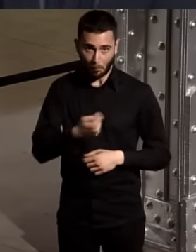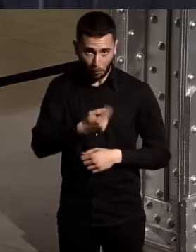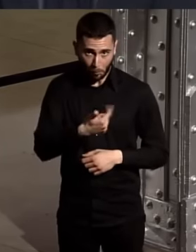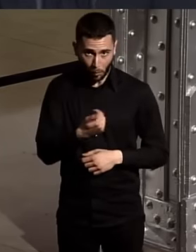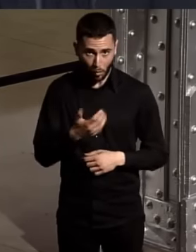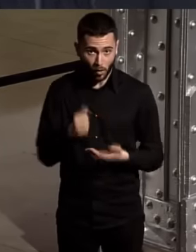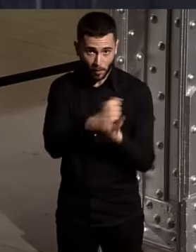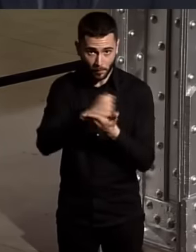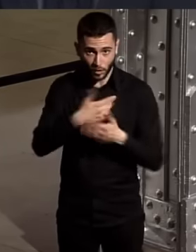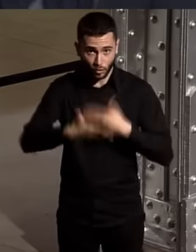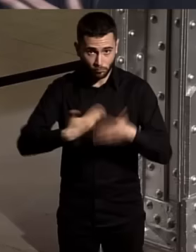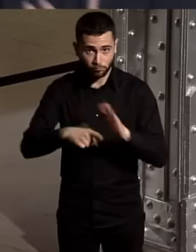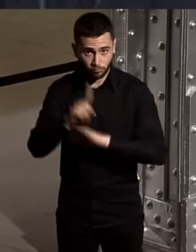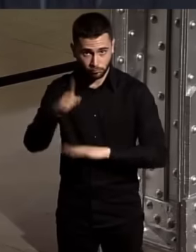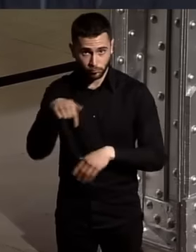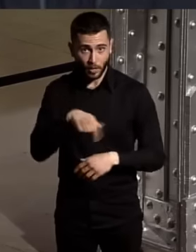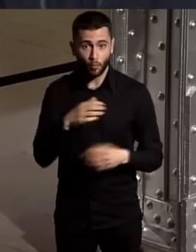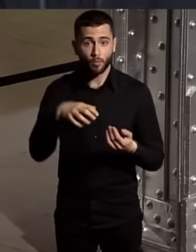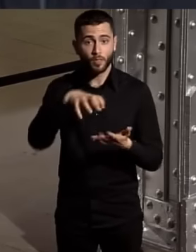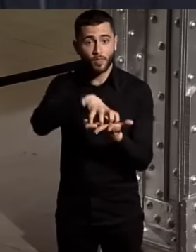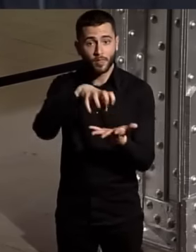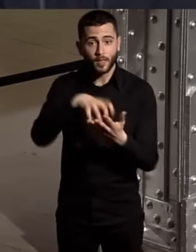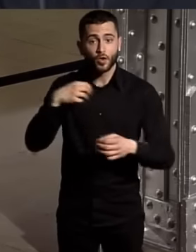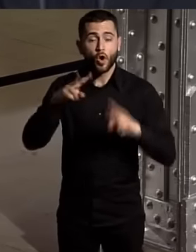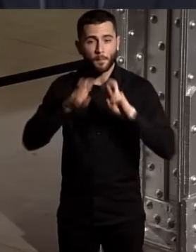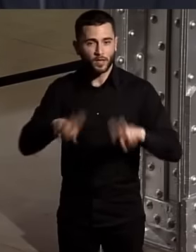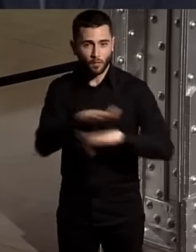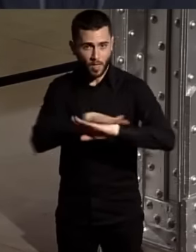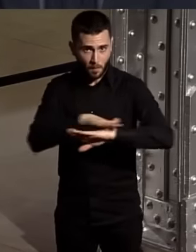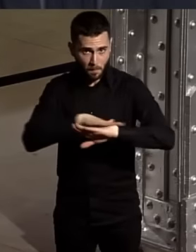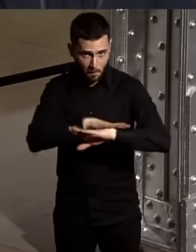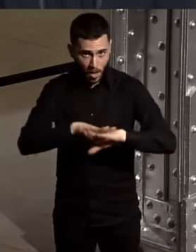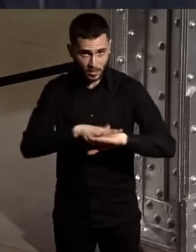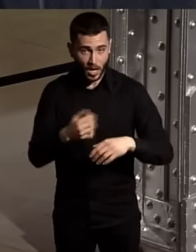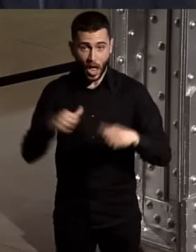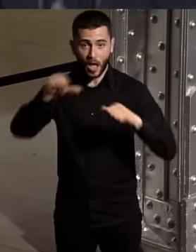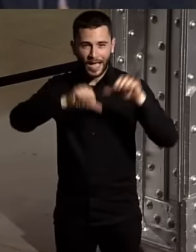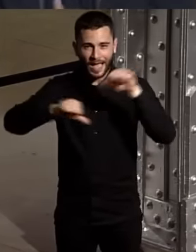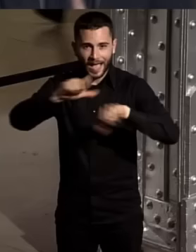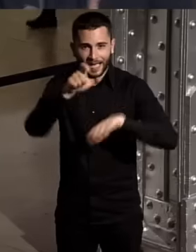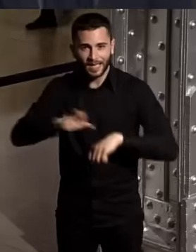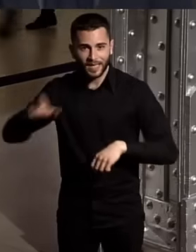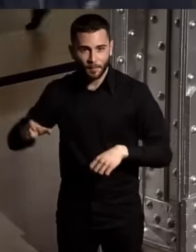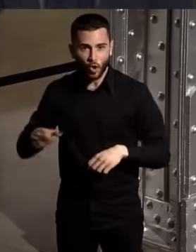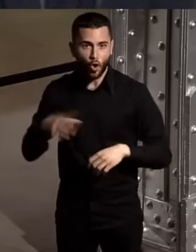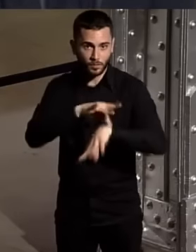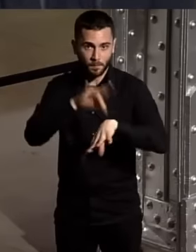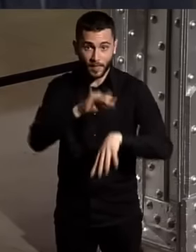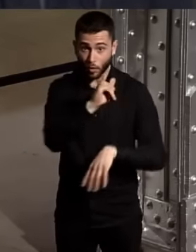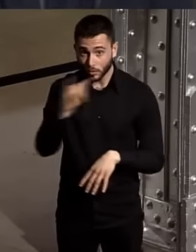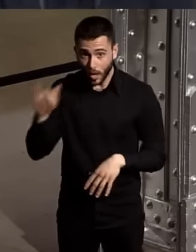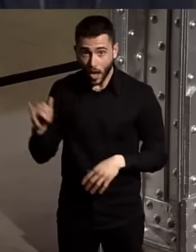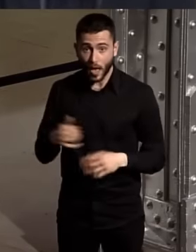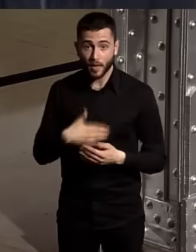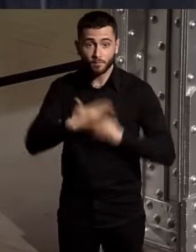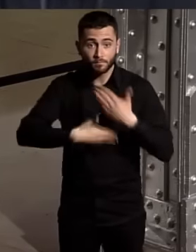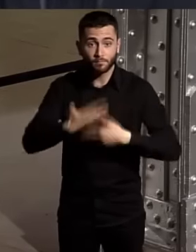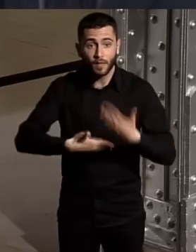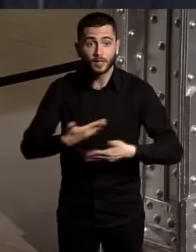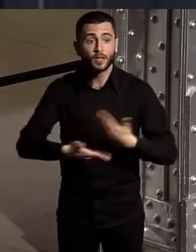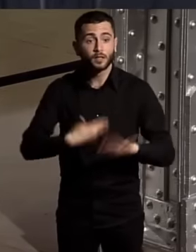desarrollo de fármacos es decir dentro de un centro de investigación básica tenemos químicos médicos que hacen las fases iniciales iniciales de